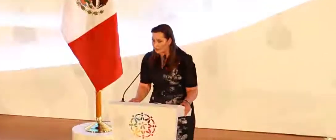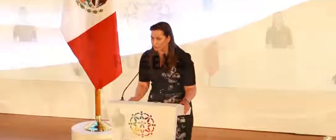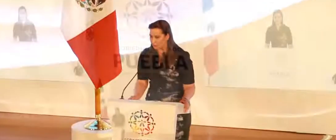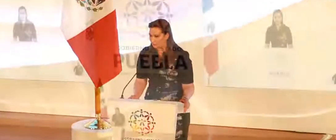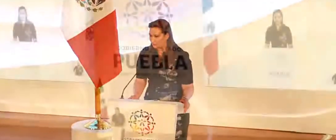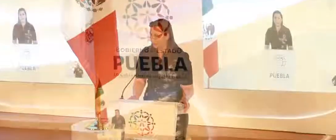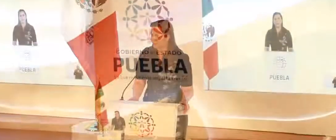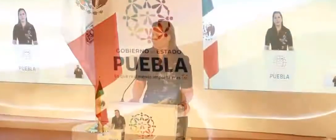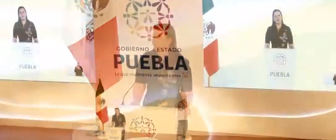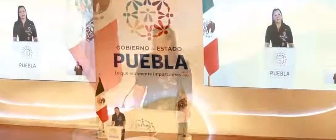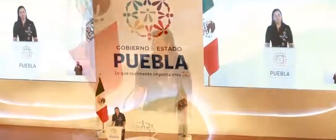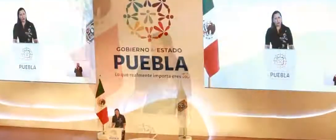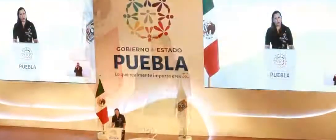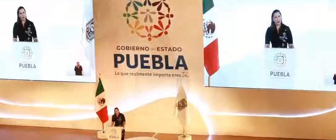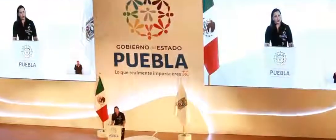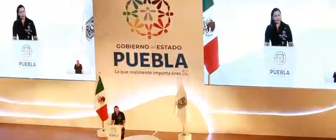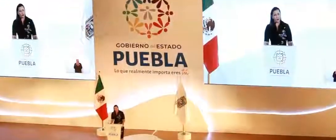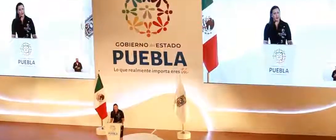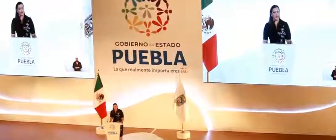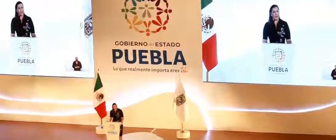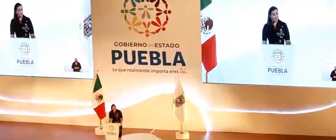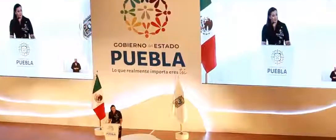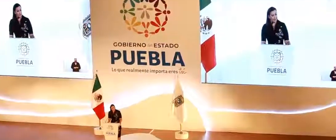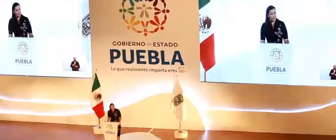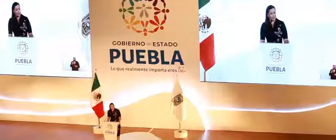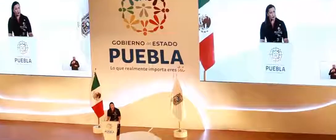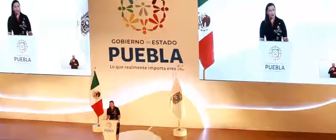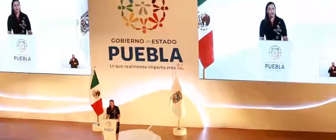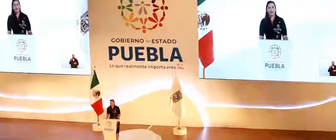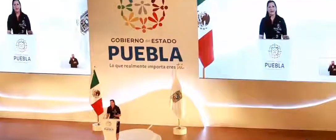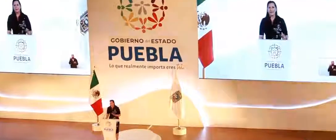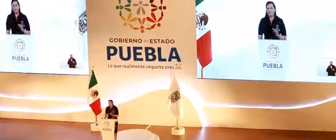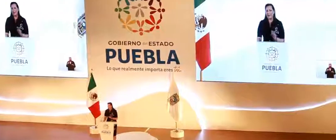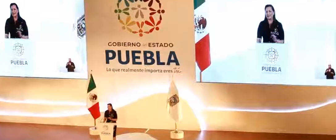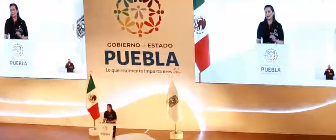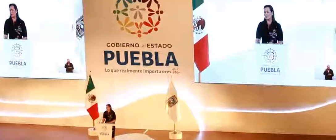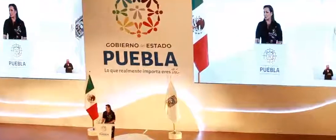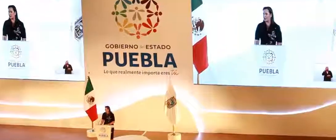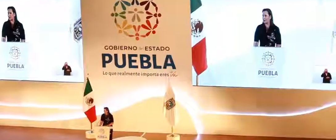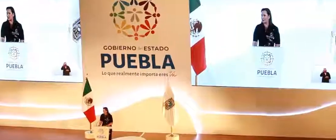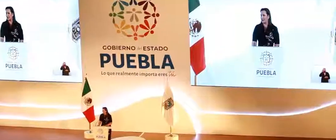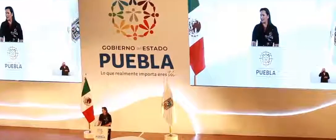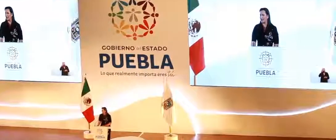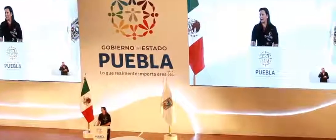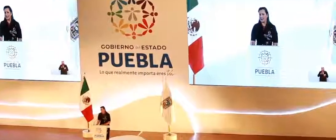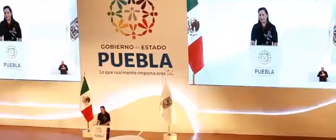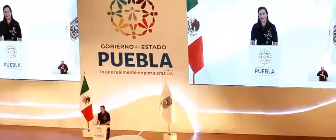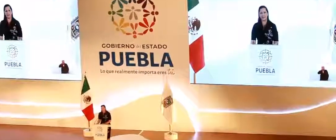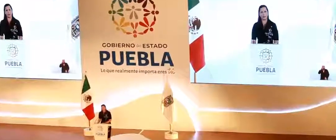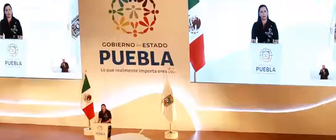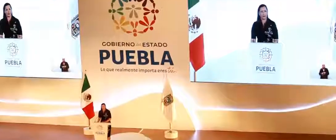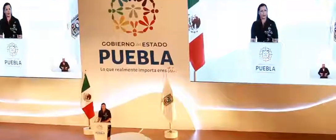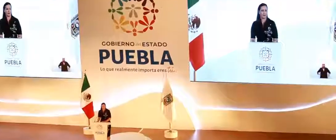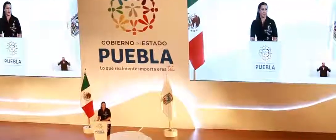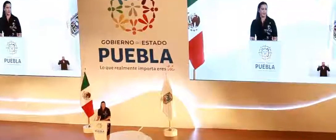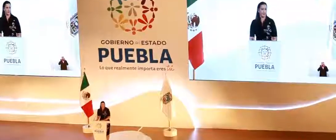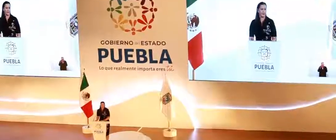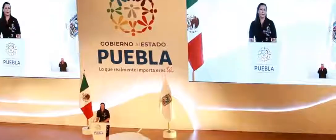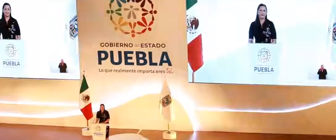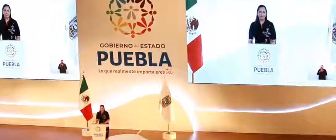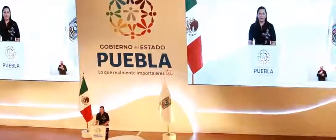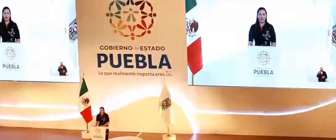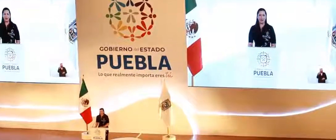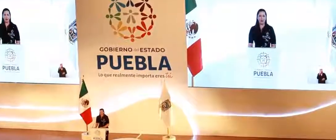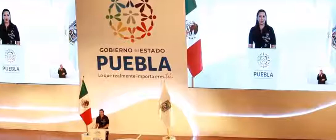a los que enfrentamos el más importante es la inseguridad